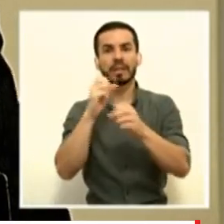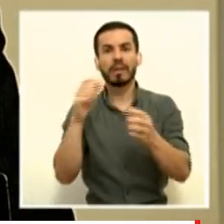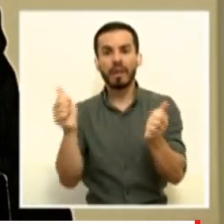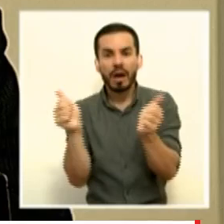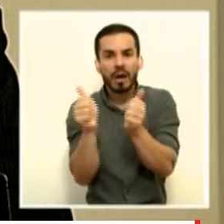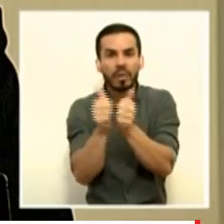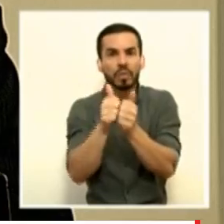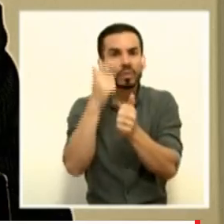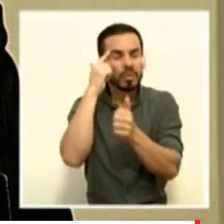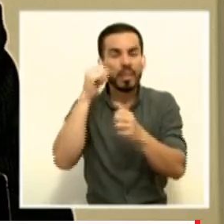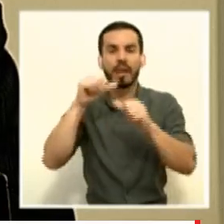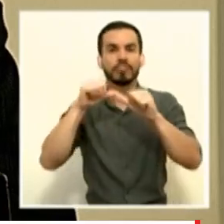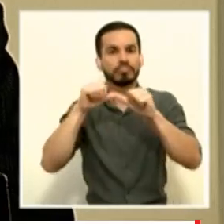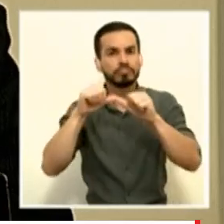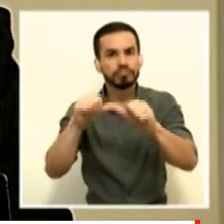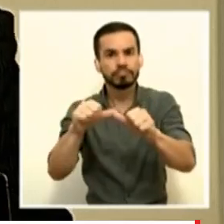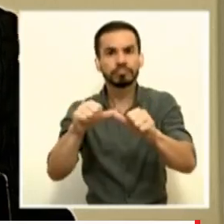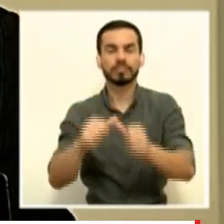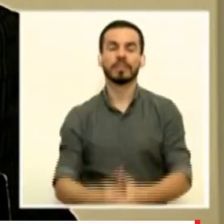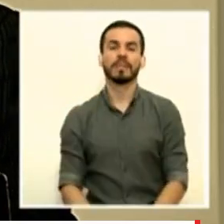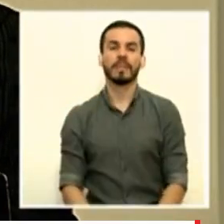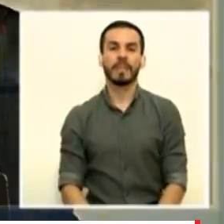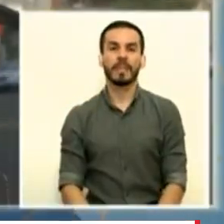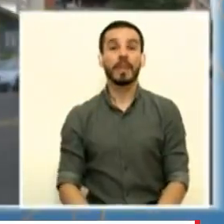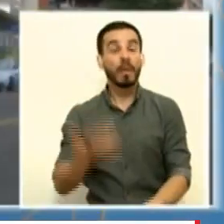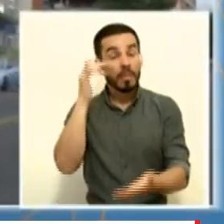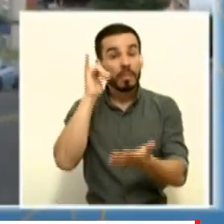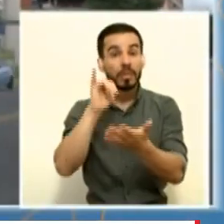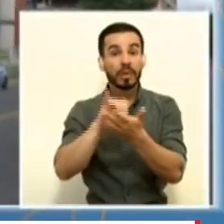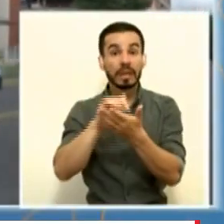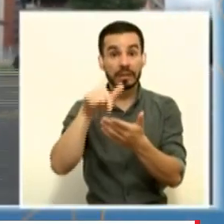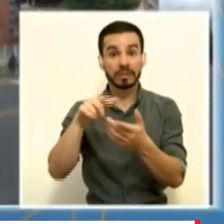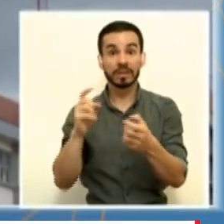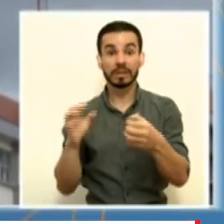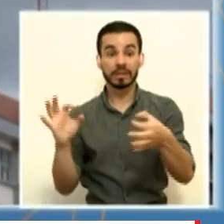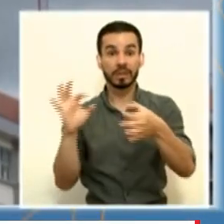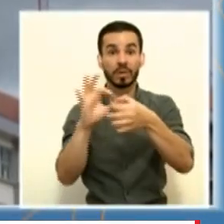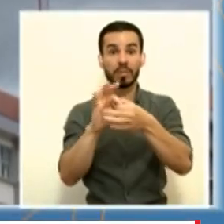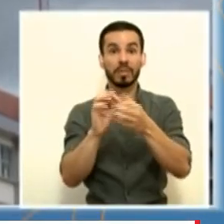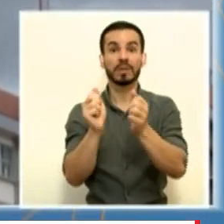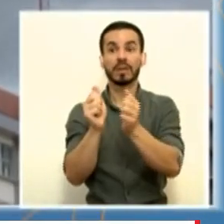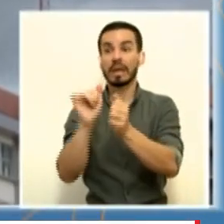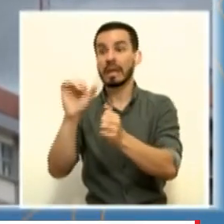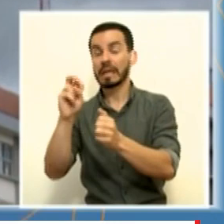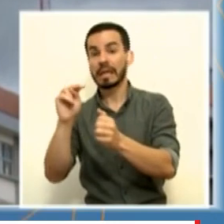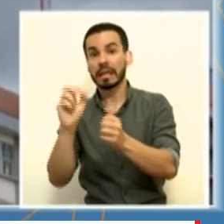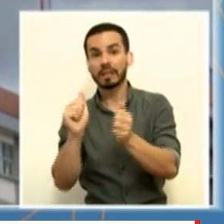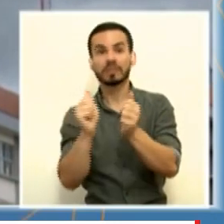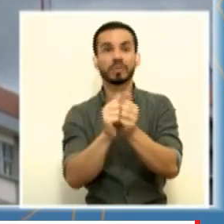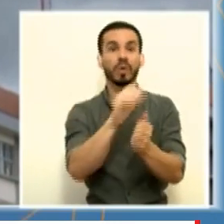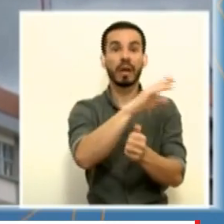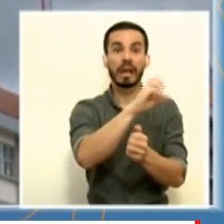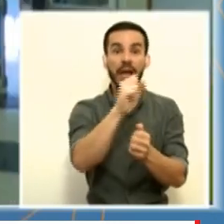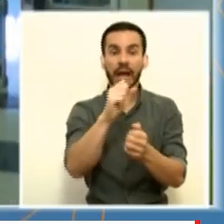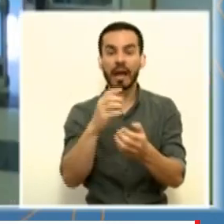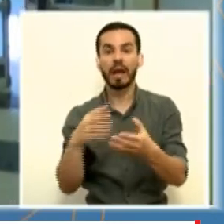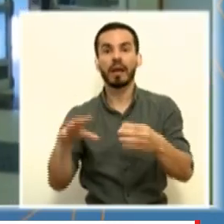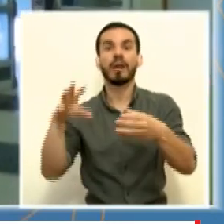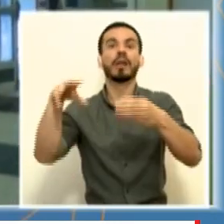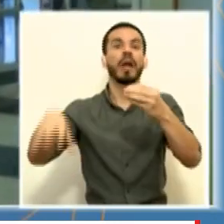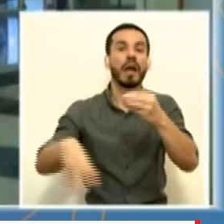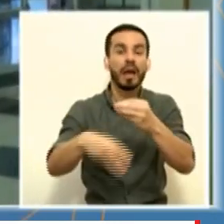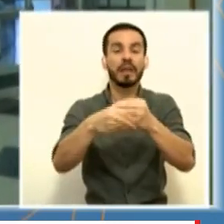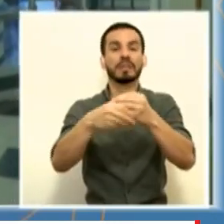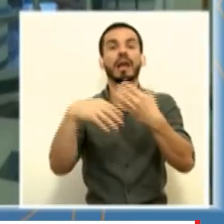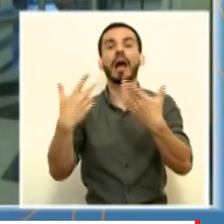solo así vamos a salir adelante. Entonces, justamente por eso, este convenio entre el INS y la Caja que estamos suscribiendo, en adición